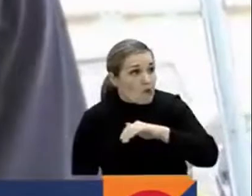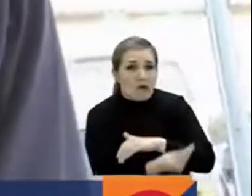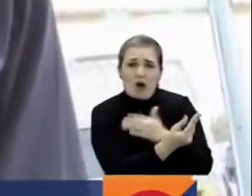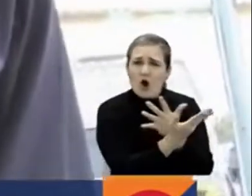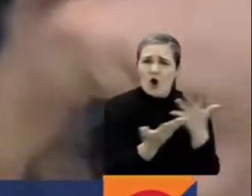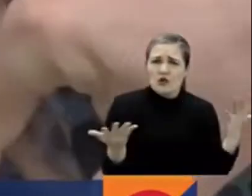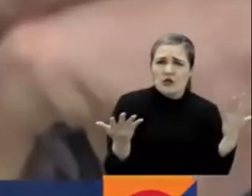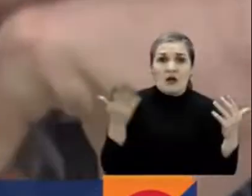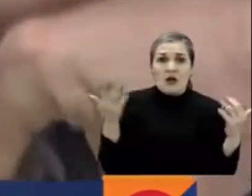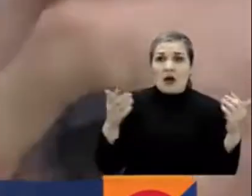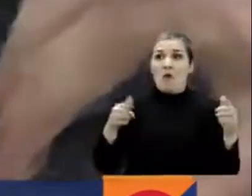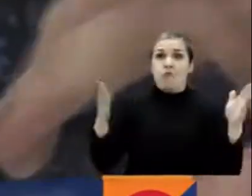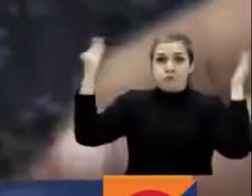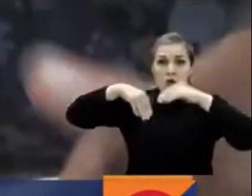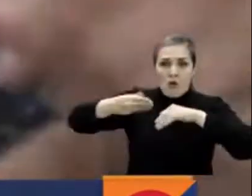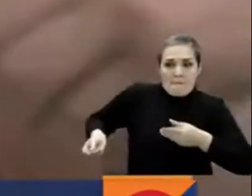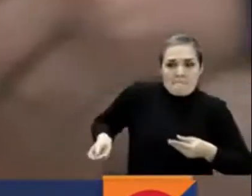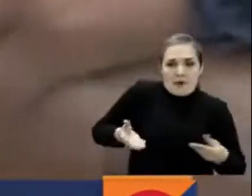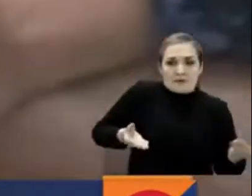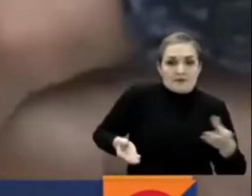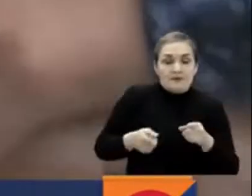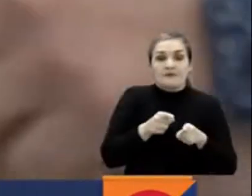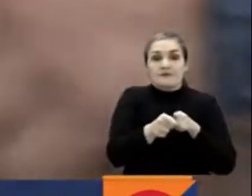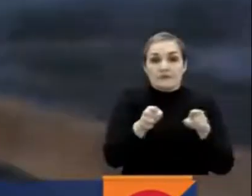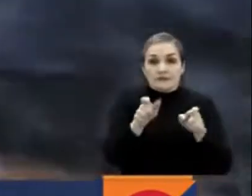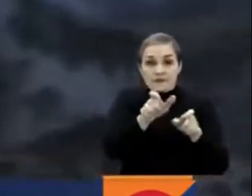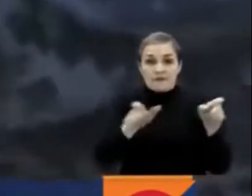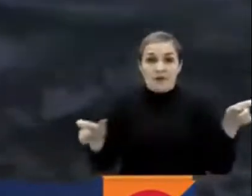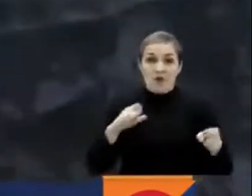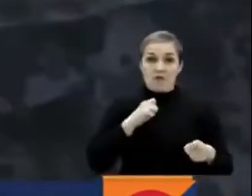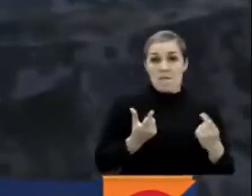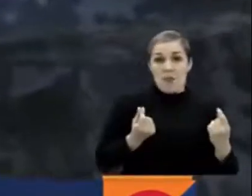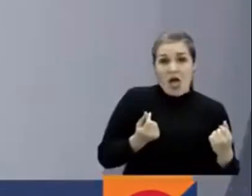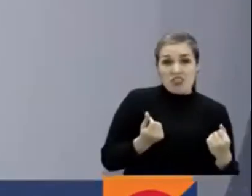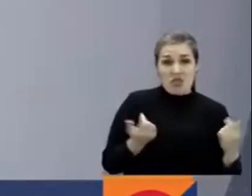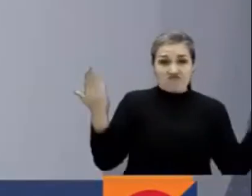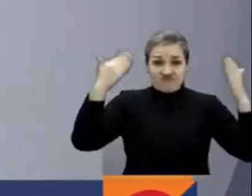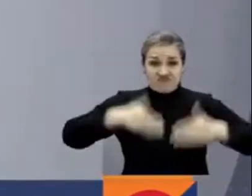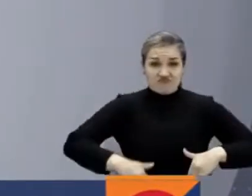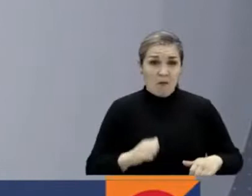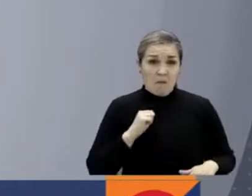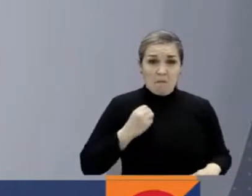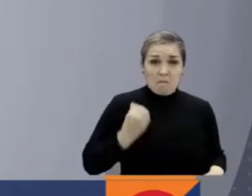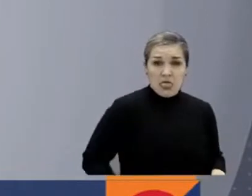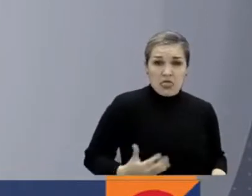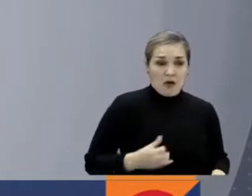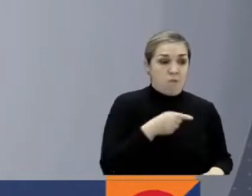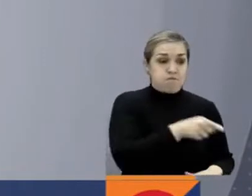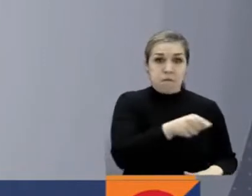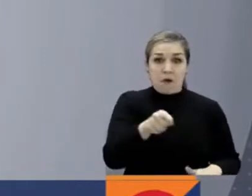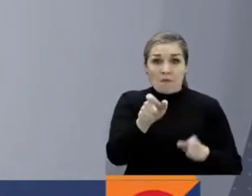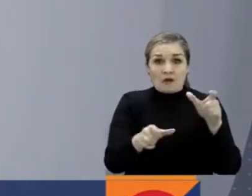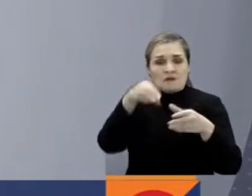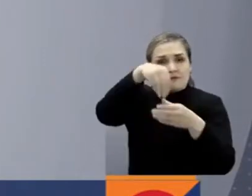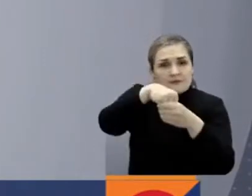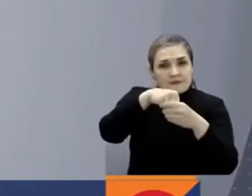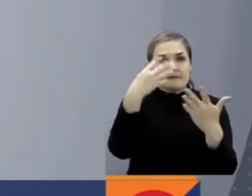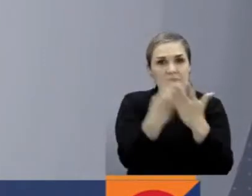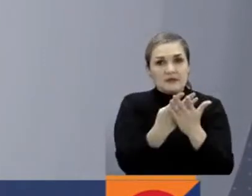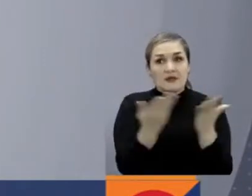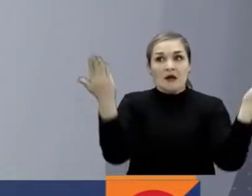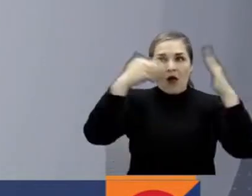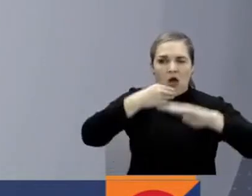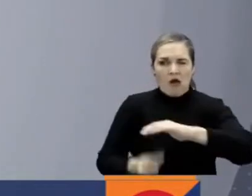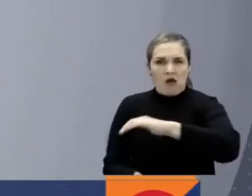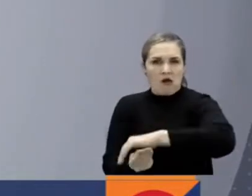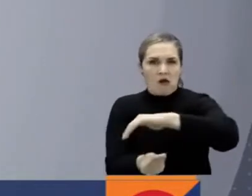de diferentes áreas. La Picota tiene personas con una billetera muy amplia y a esto hay que agregarle varias cosas. Las personas que